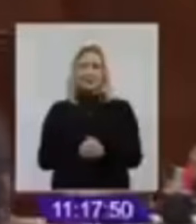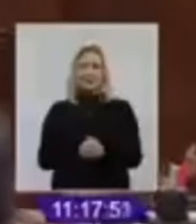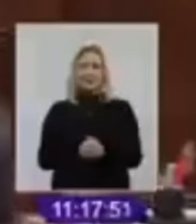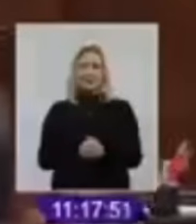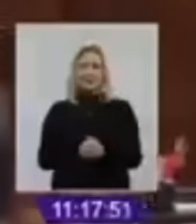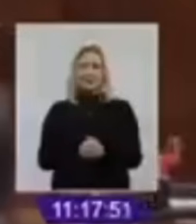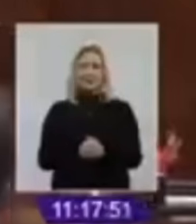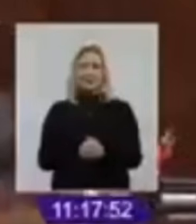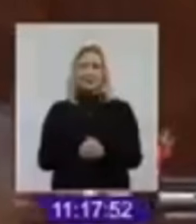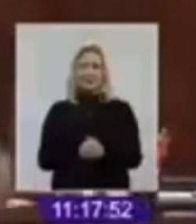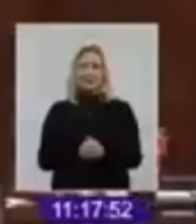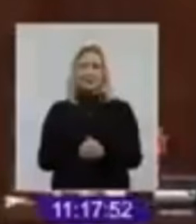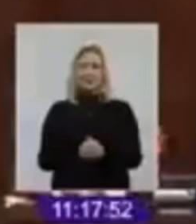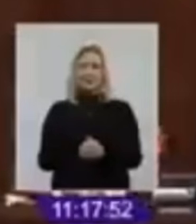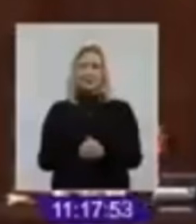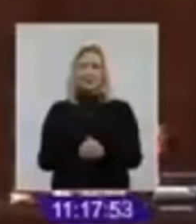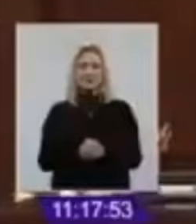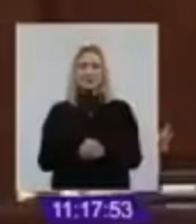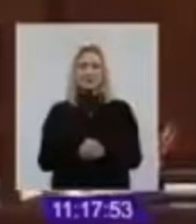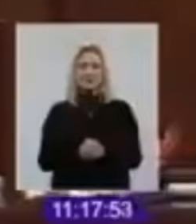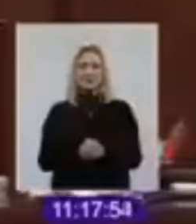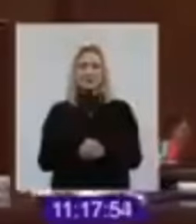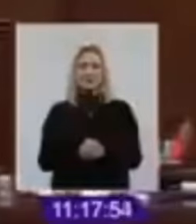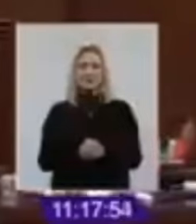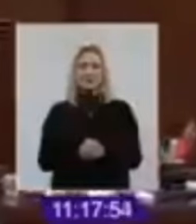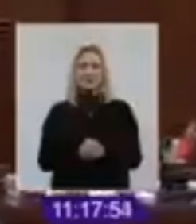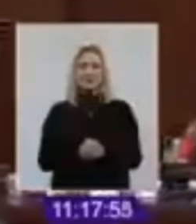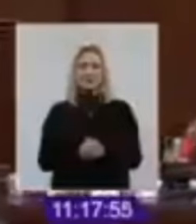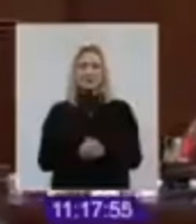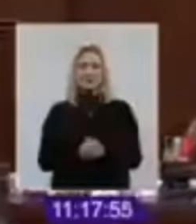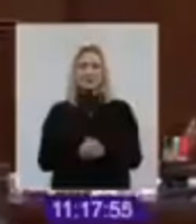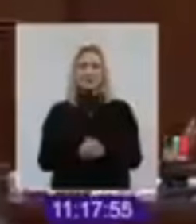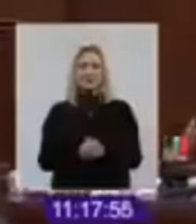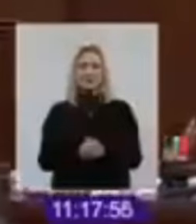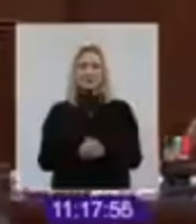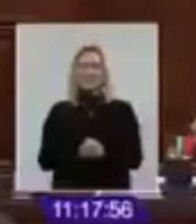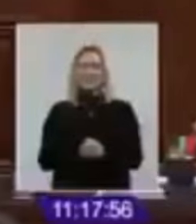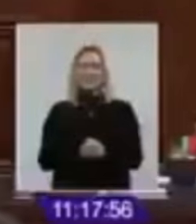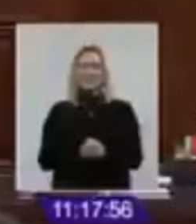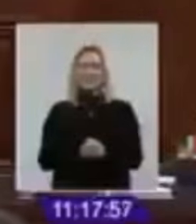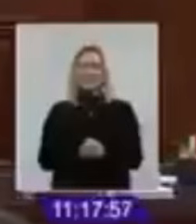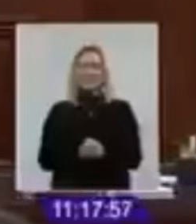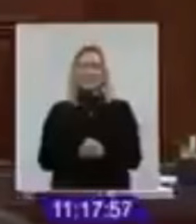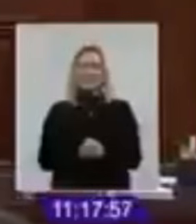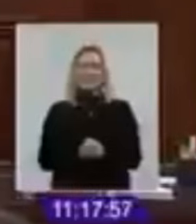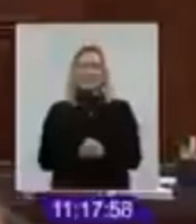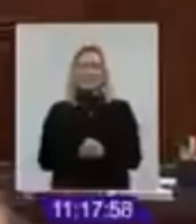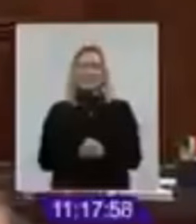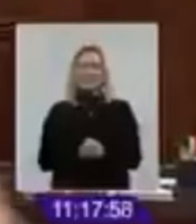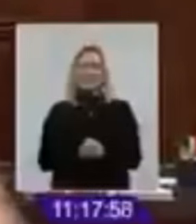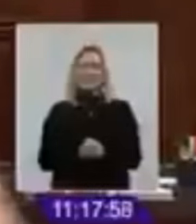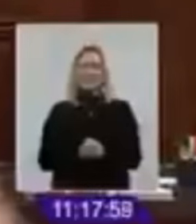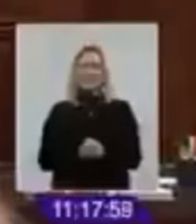Suprema Corte de Justicia, siendo que los ministros deberían de estar sometidos por la